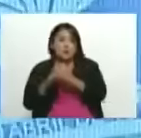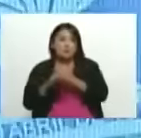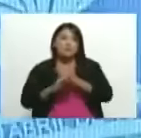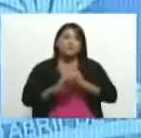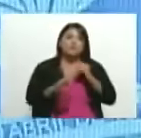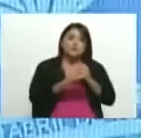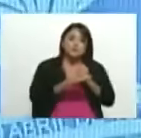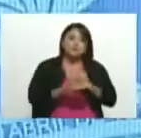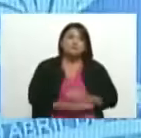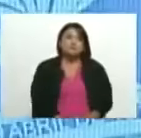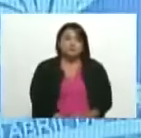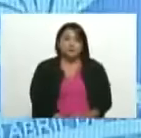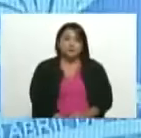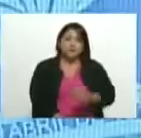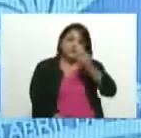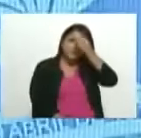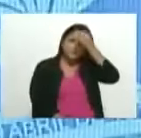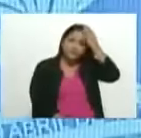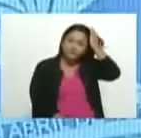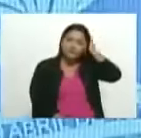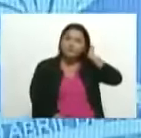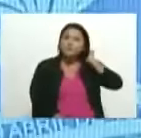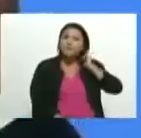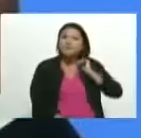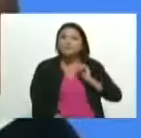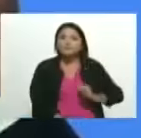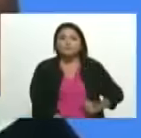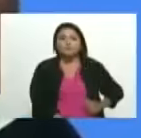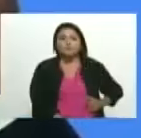de los procesos electorales.